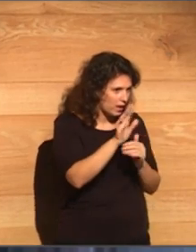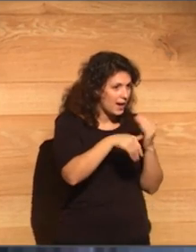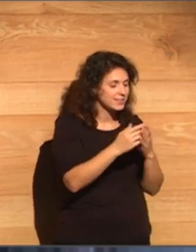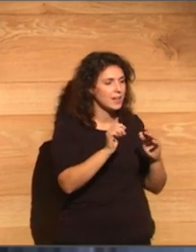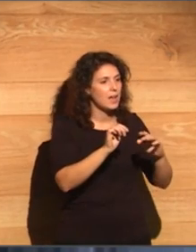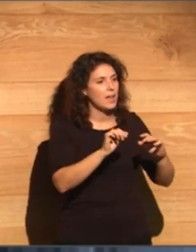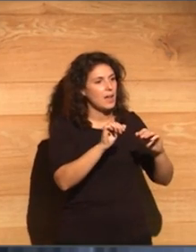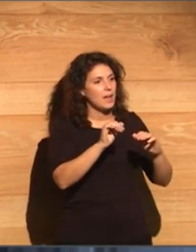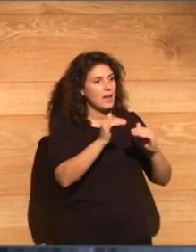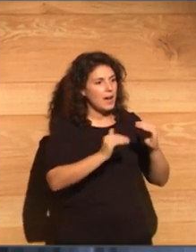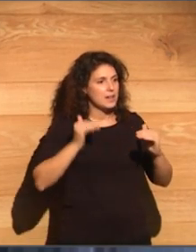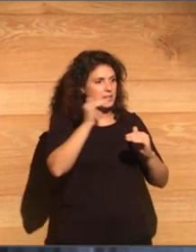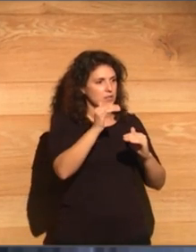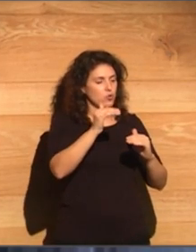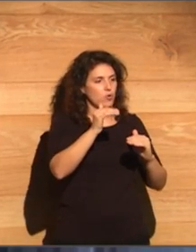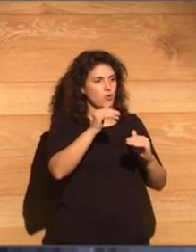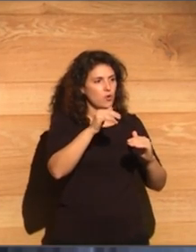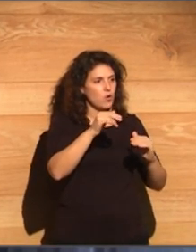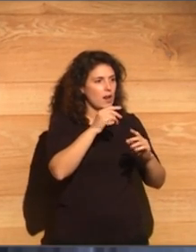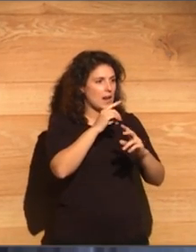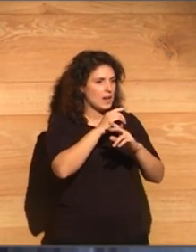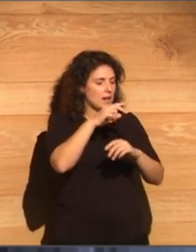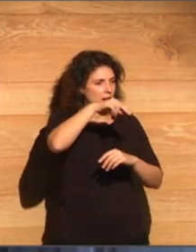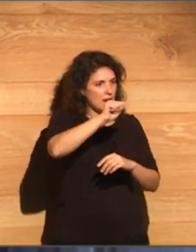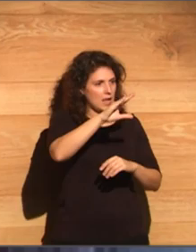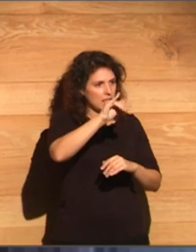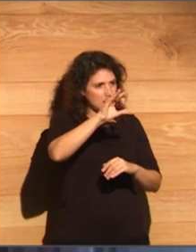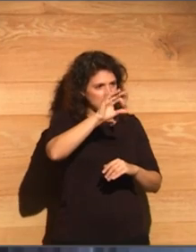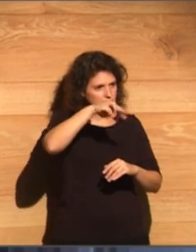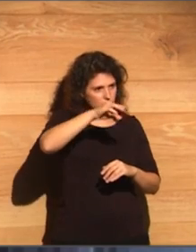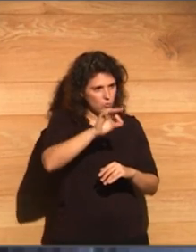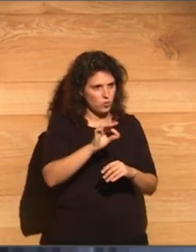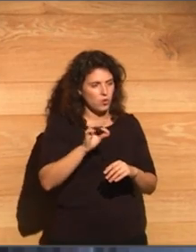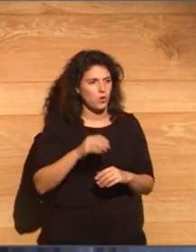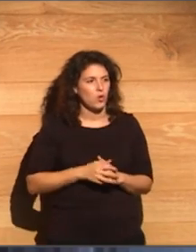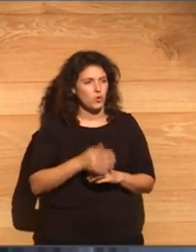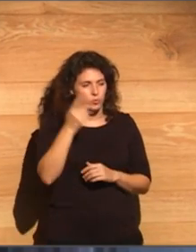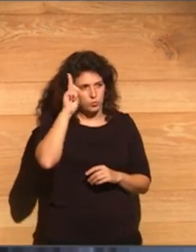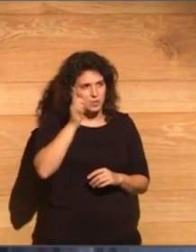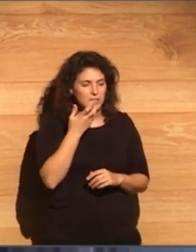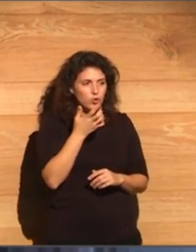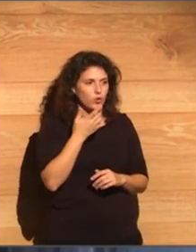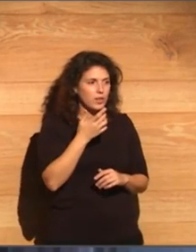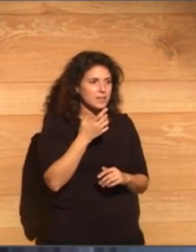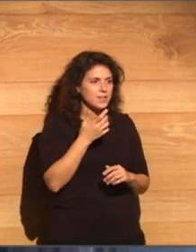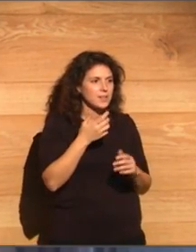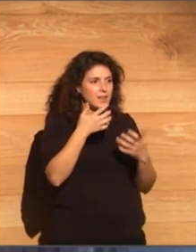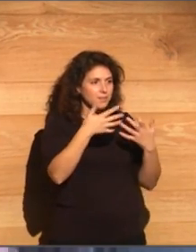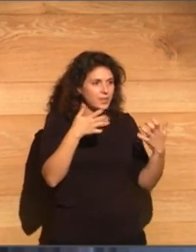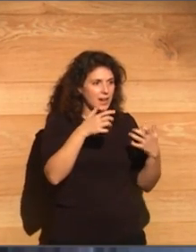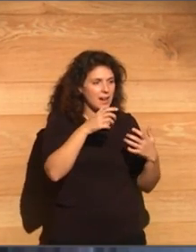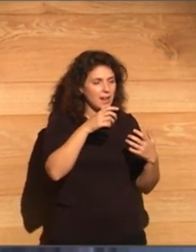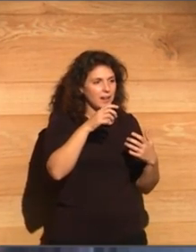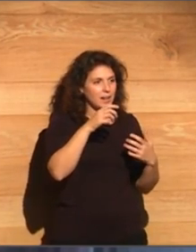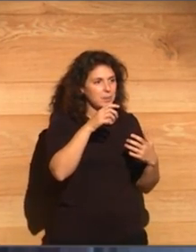del nazismo. No sé si conocéis la expresión violetas de marzo. No os lo he contado nunca, ¿vale? Los nazis de